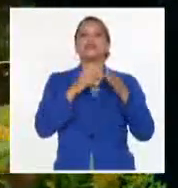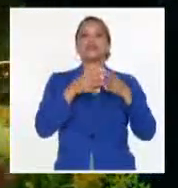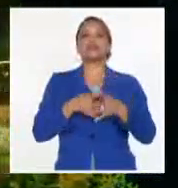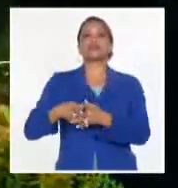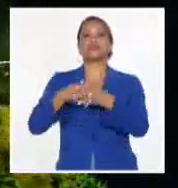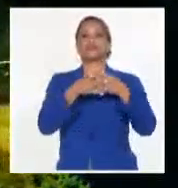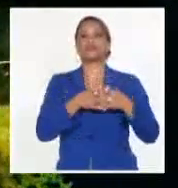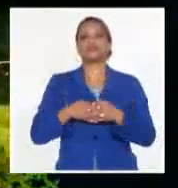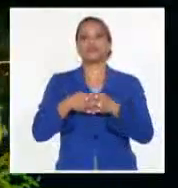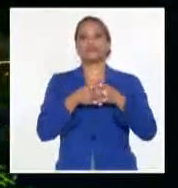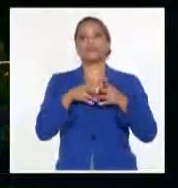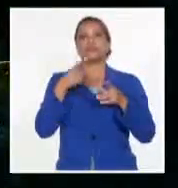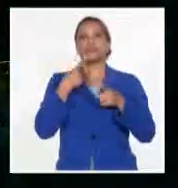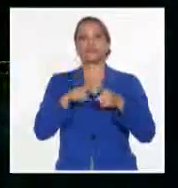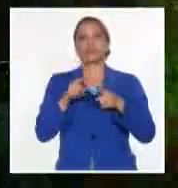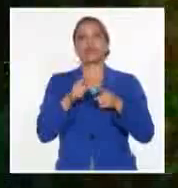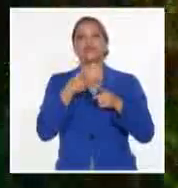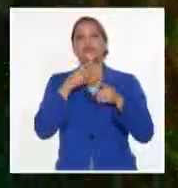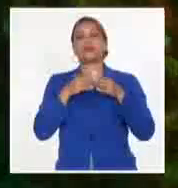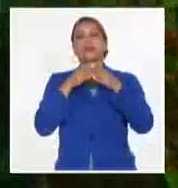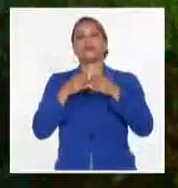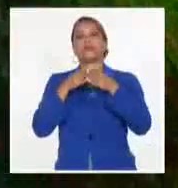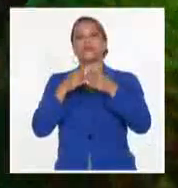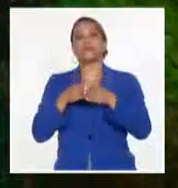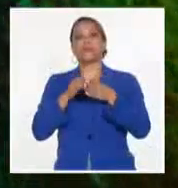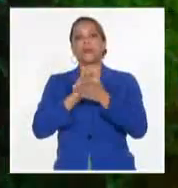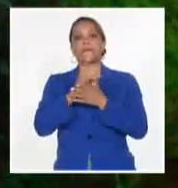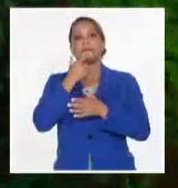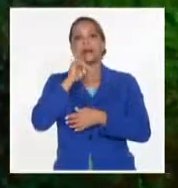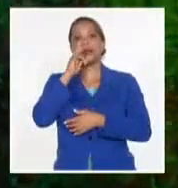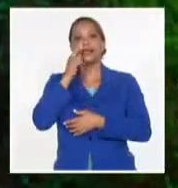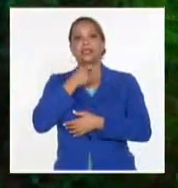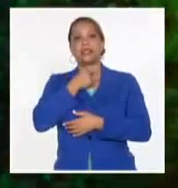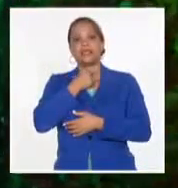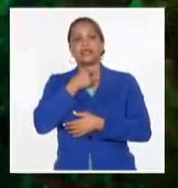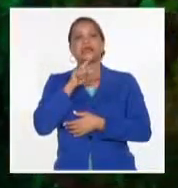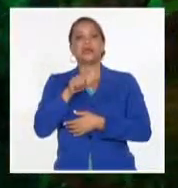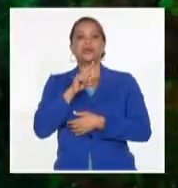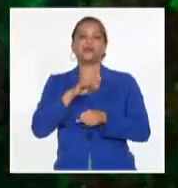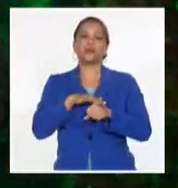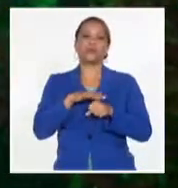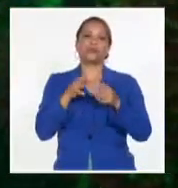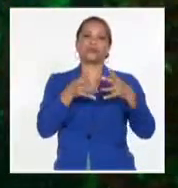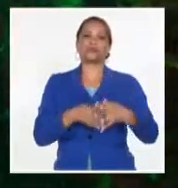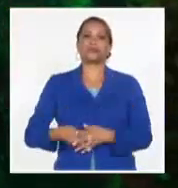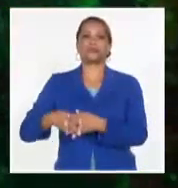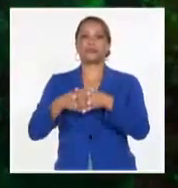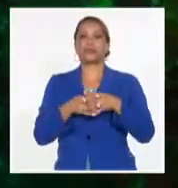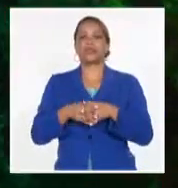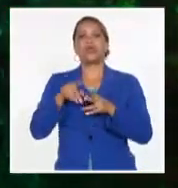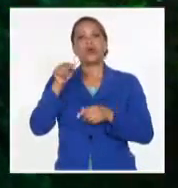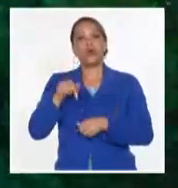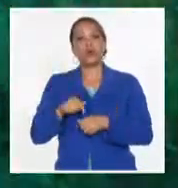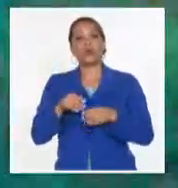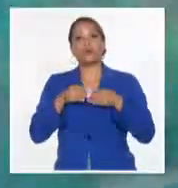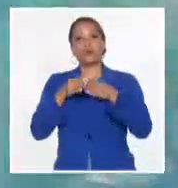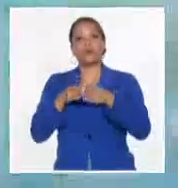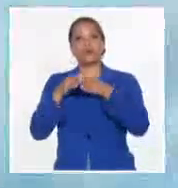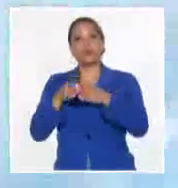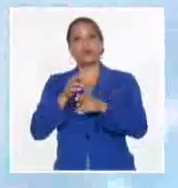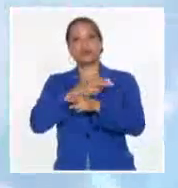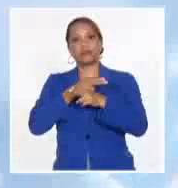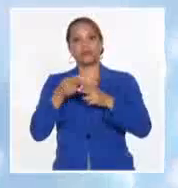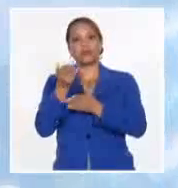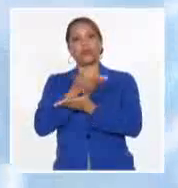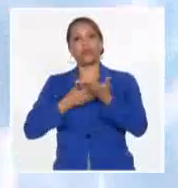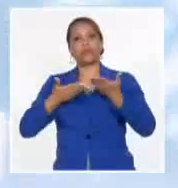Maine y fue barco hospital durante la guerra hispano-cubano-norteamericana. Hoy, el histórico pecio comparte espacio